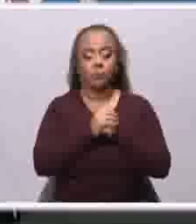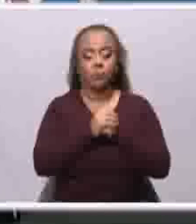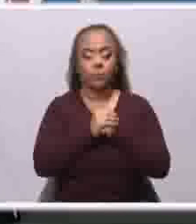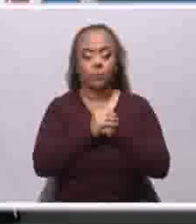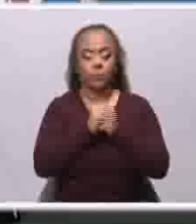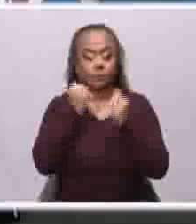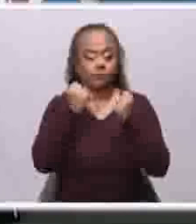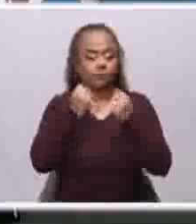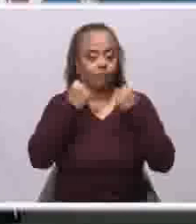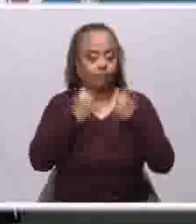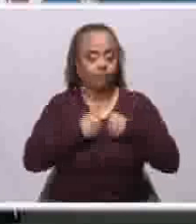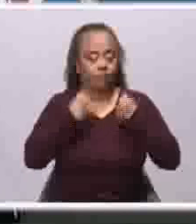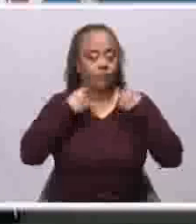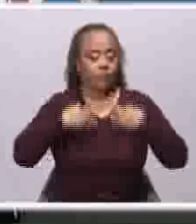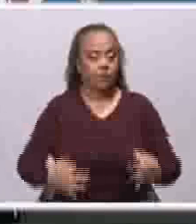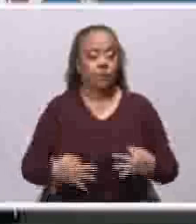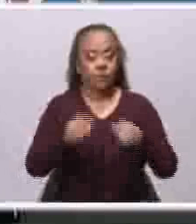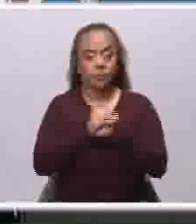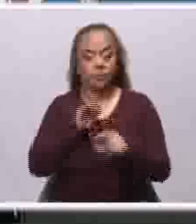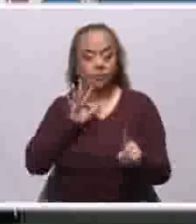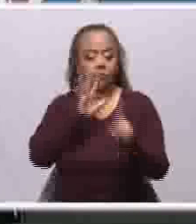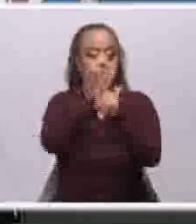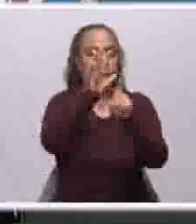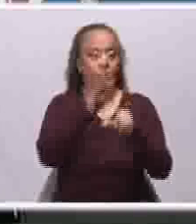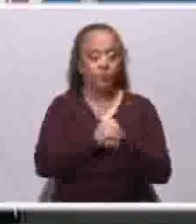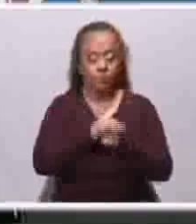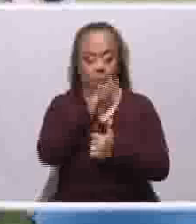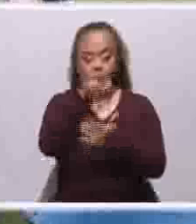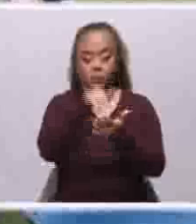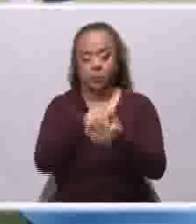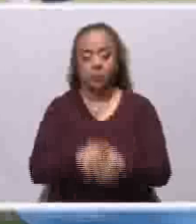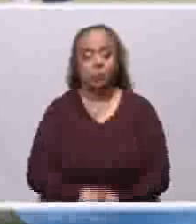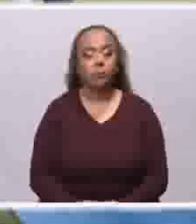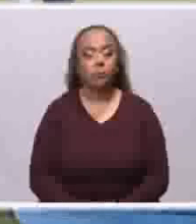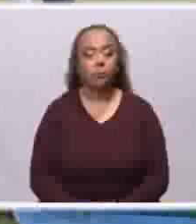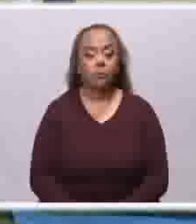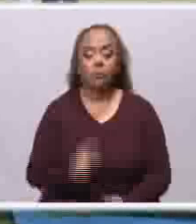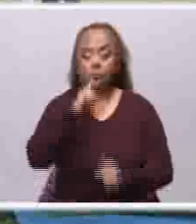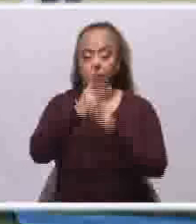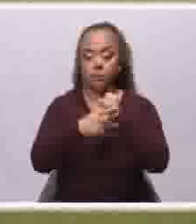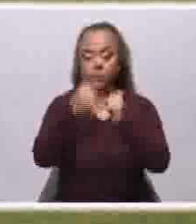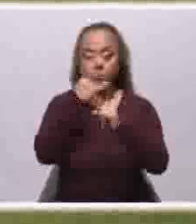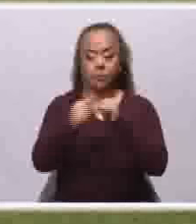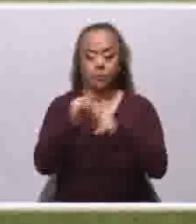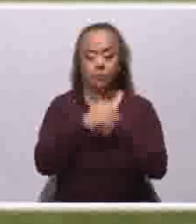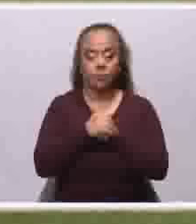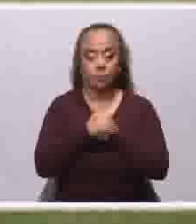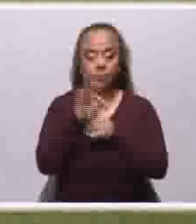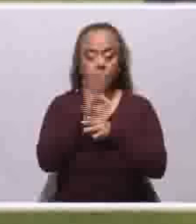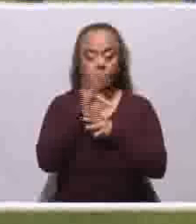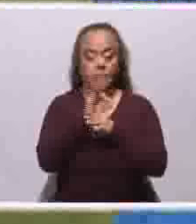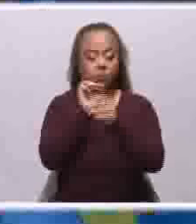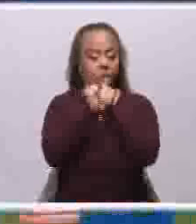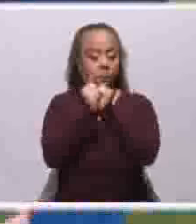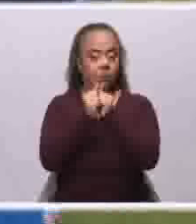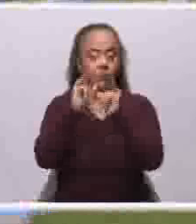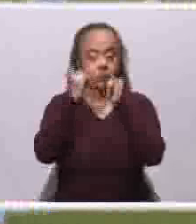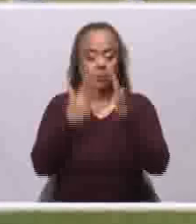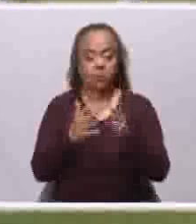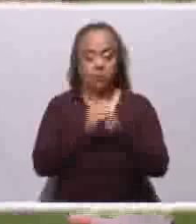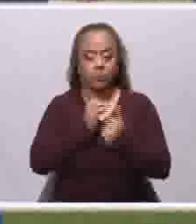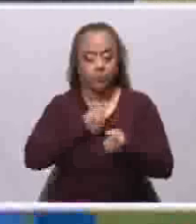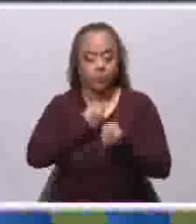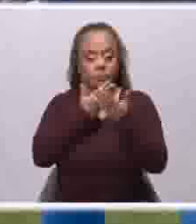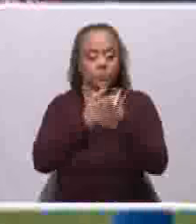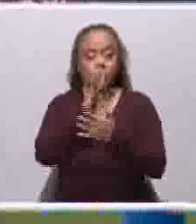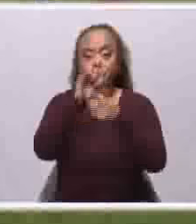envergadura física que van contra contra los centrales una vez terminado el papel de la c en el Torneo el jugador expresó a